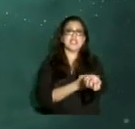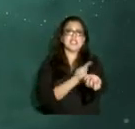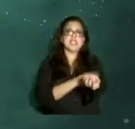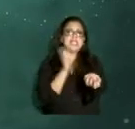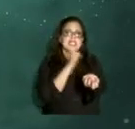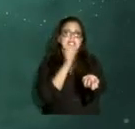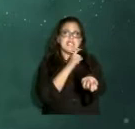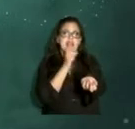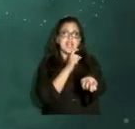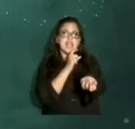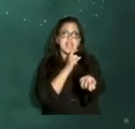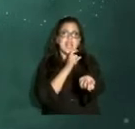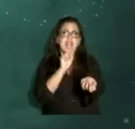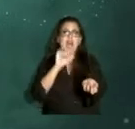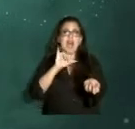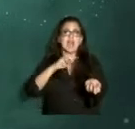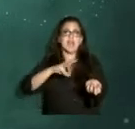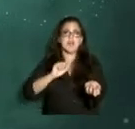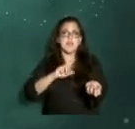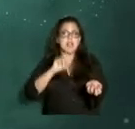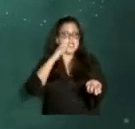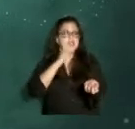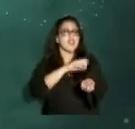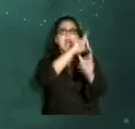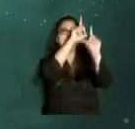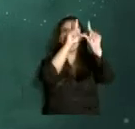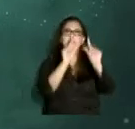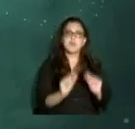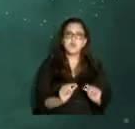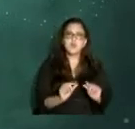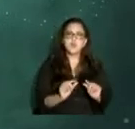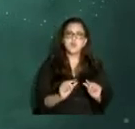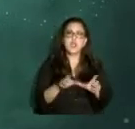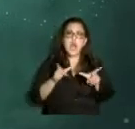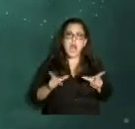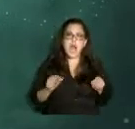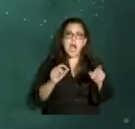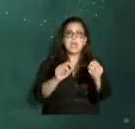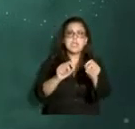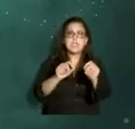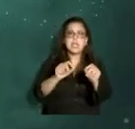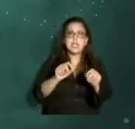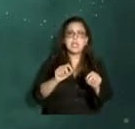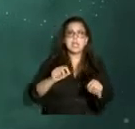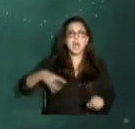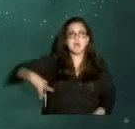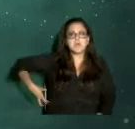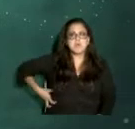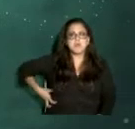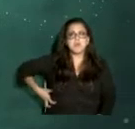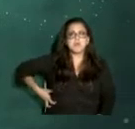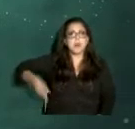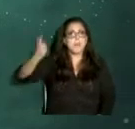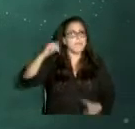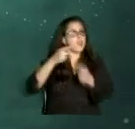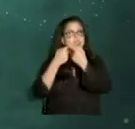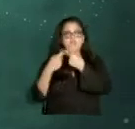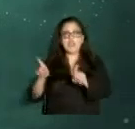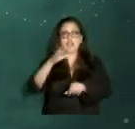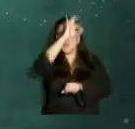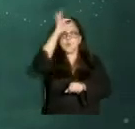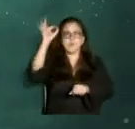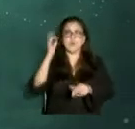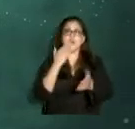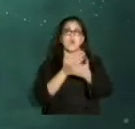por cáncer de vesícula biliar. Todo lo opuesto ocurre con la ancestría mapuche. A medida que en las regiones hay mayor